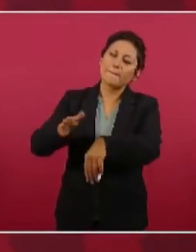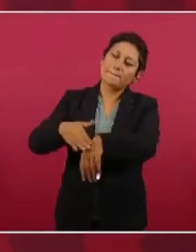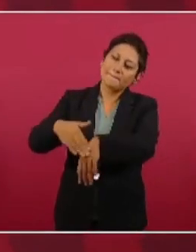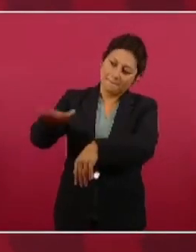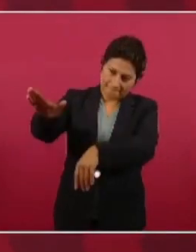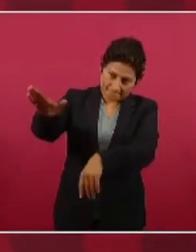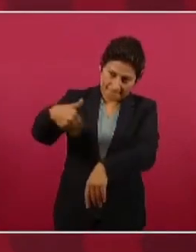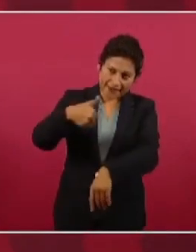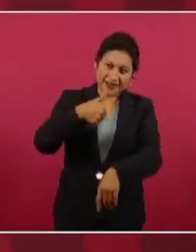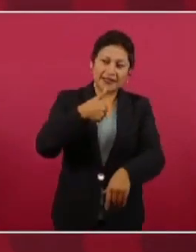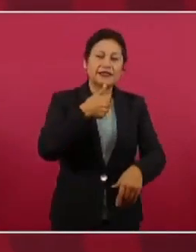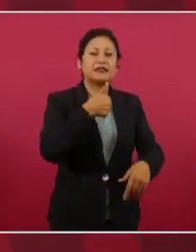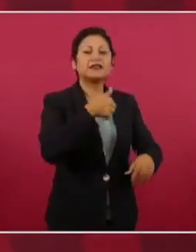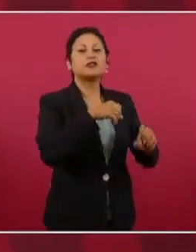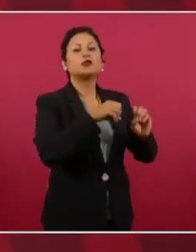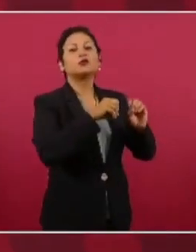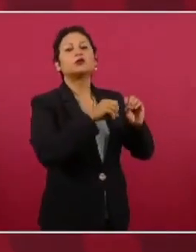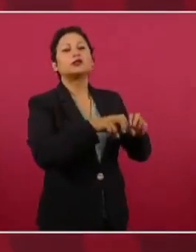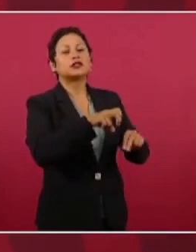de ahí buscaban.